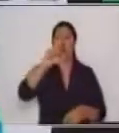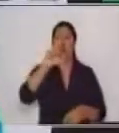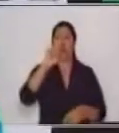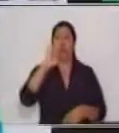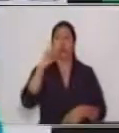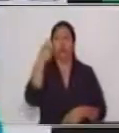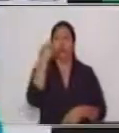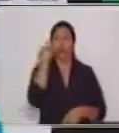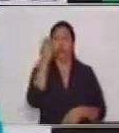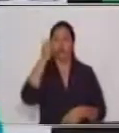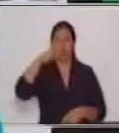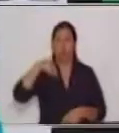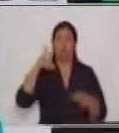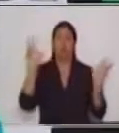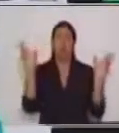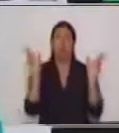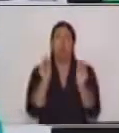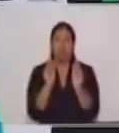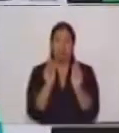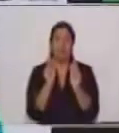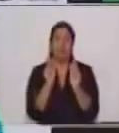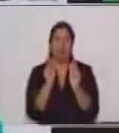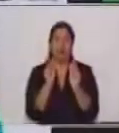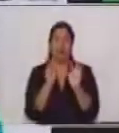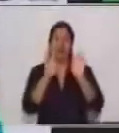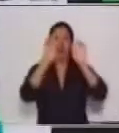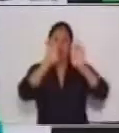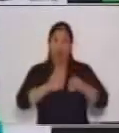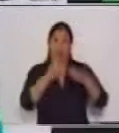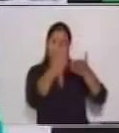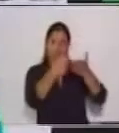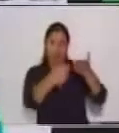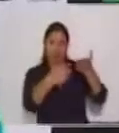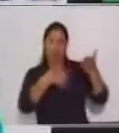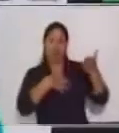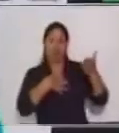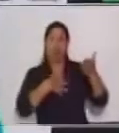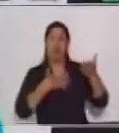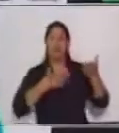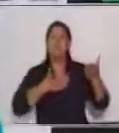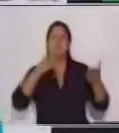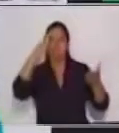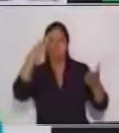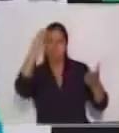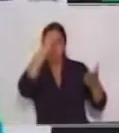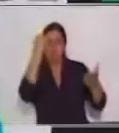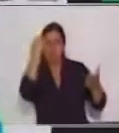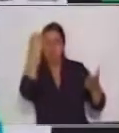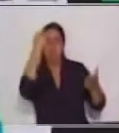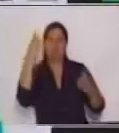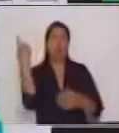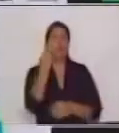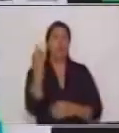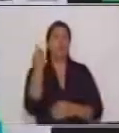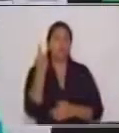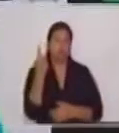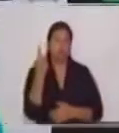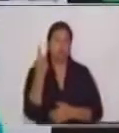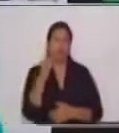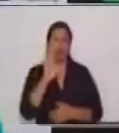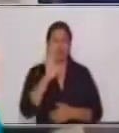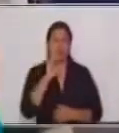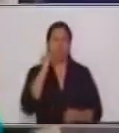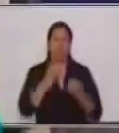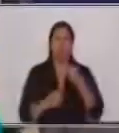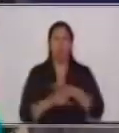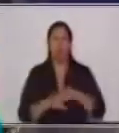autor resume las ideas principales y reafirma su posición. Y por último, el número 5, las